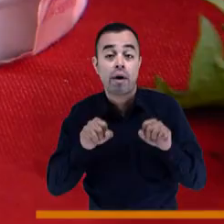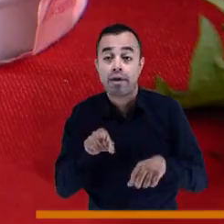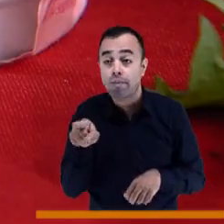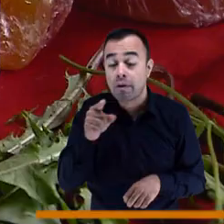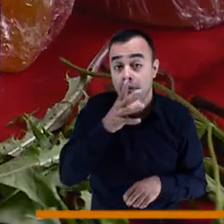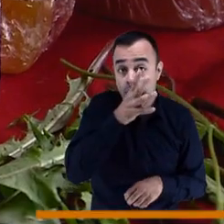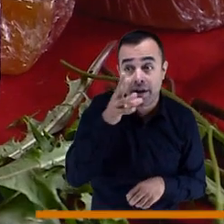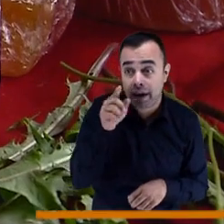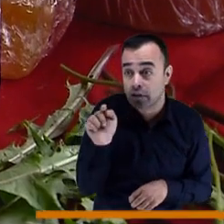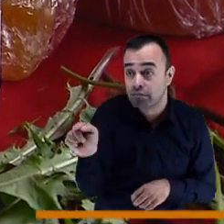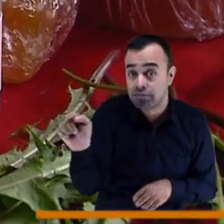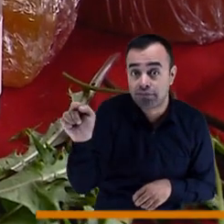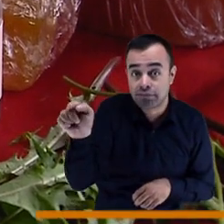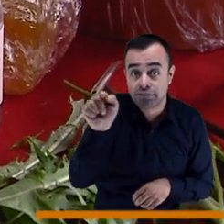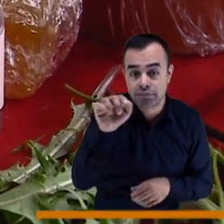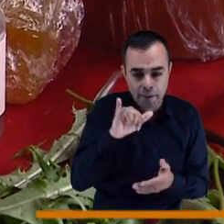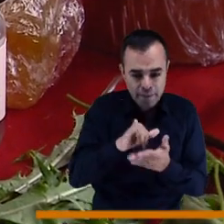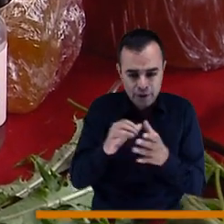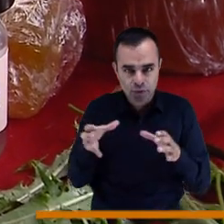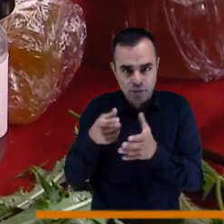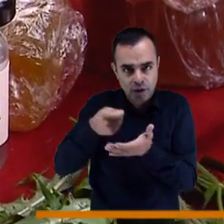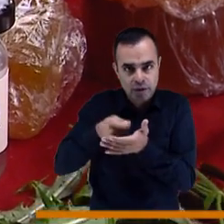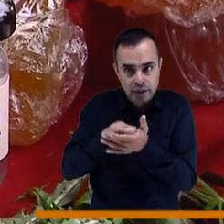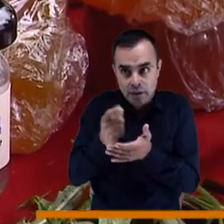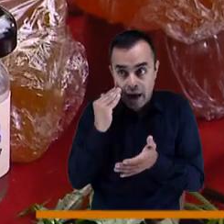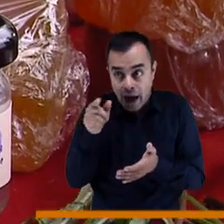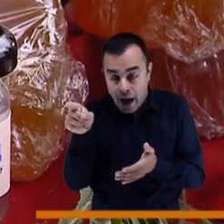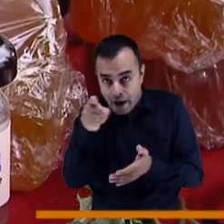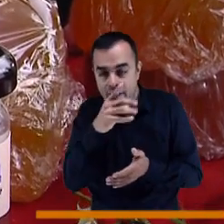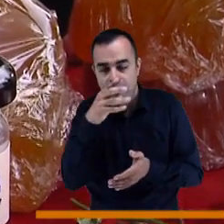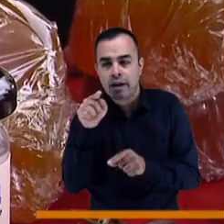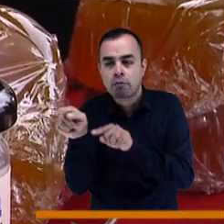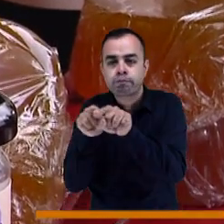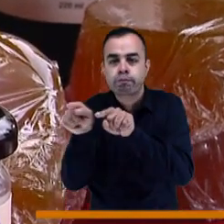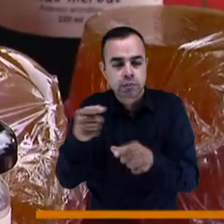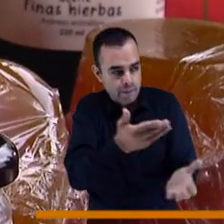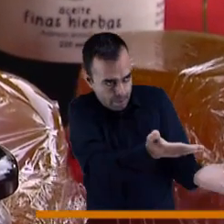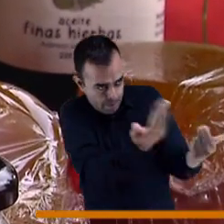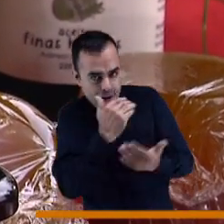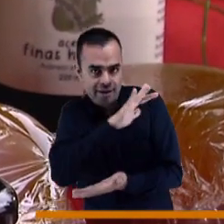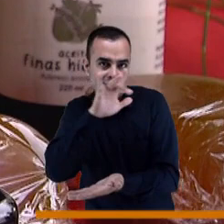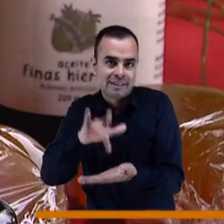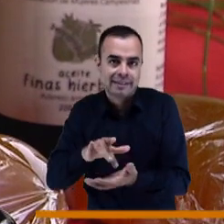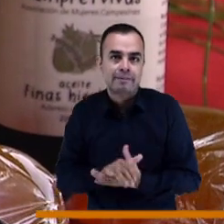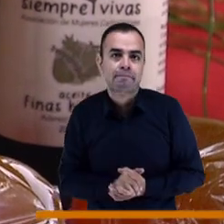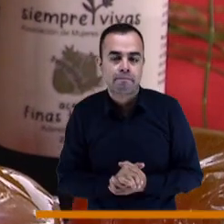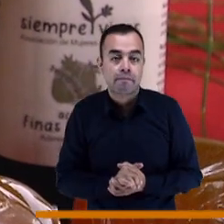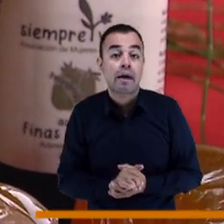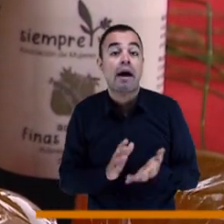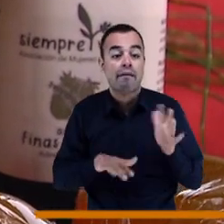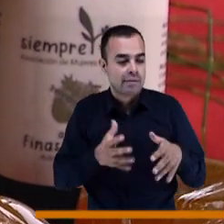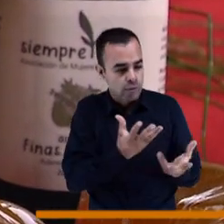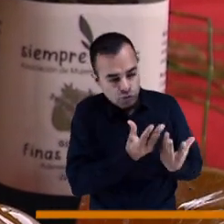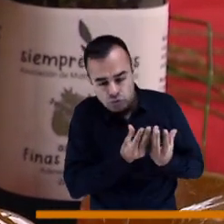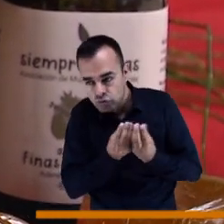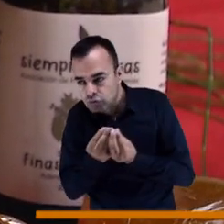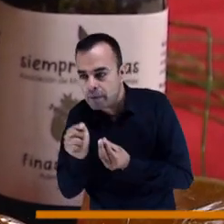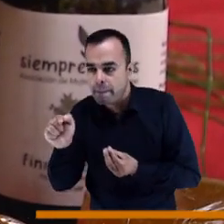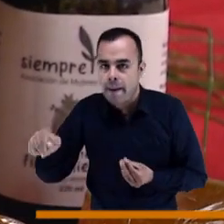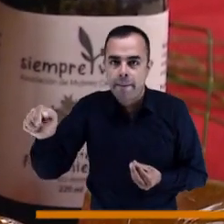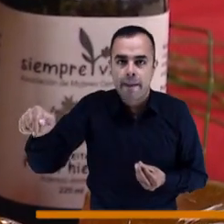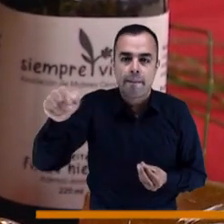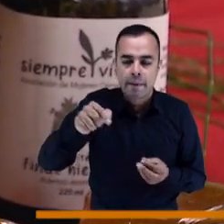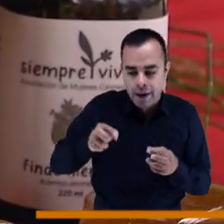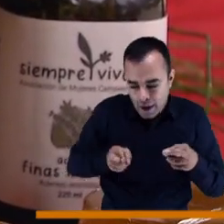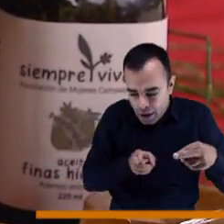en las fincas de las compañeras de la asociación que sembramos las aromáticas. Hacemos unos recorridos, entre ellos está